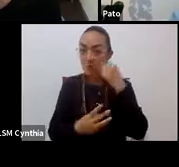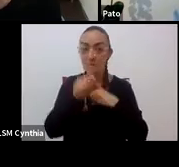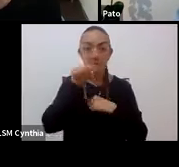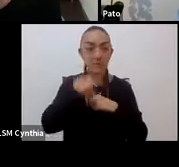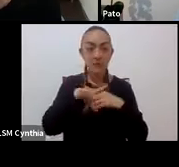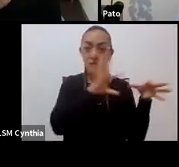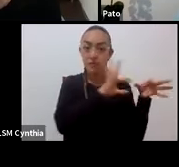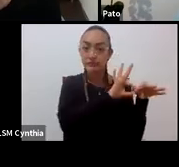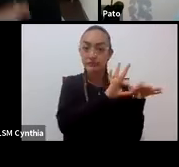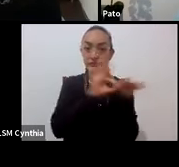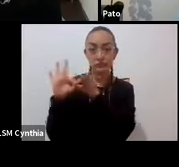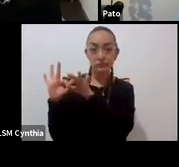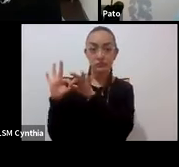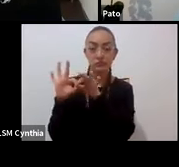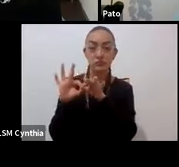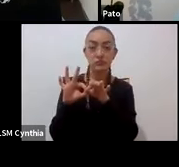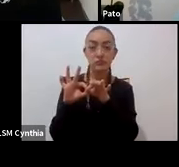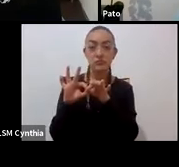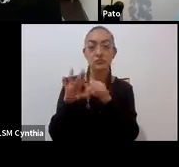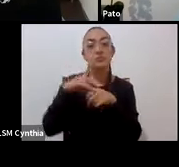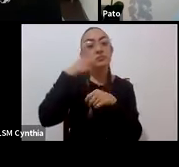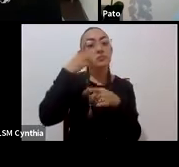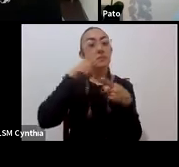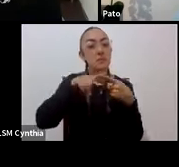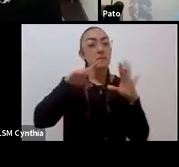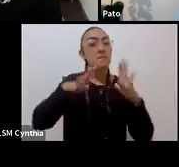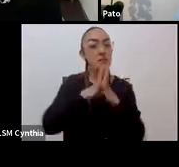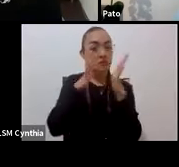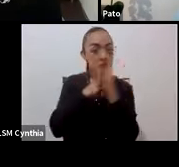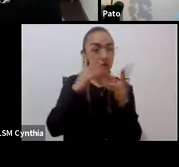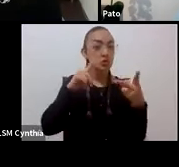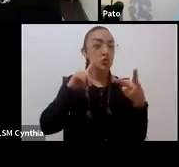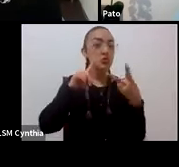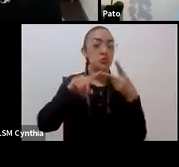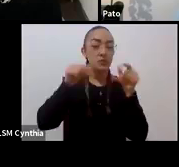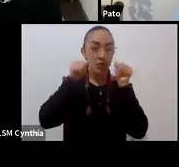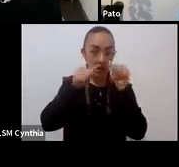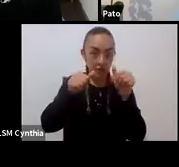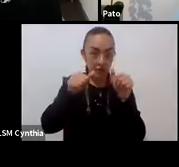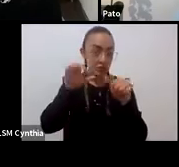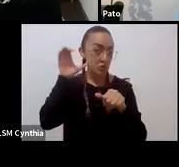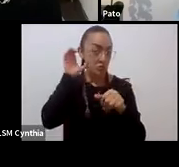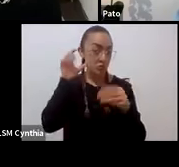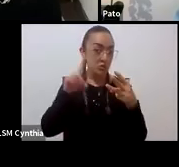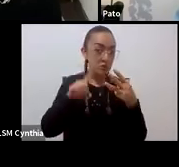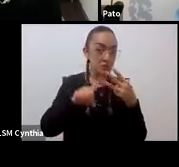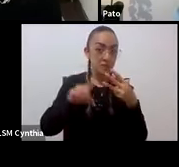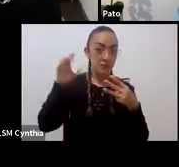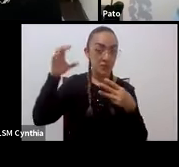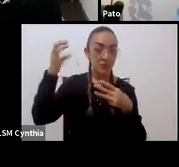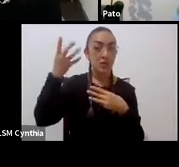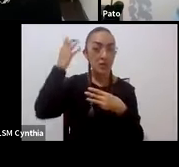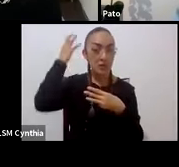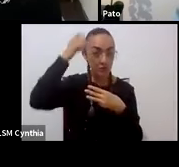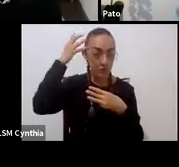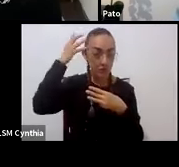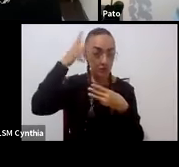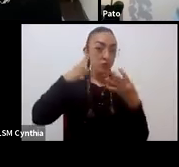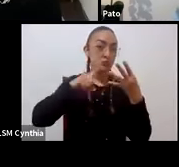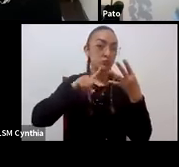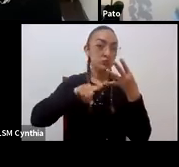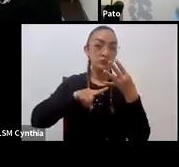sea, sobre la participación, la escucha activa, la reflexión, la inclusión y el